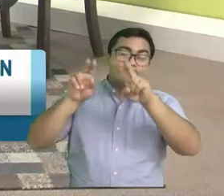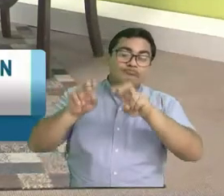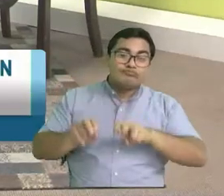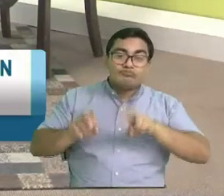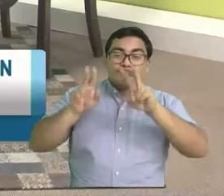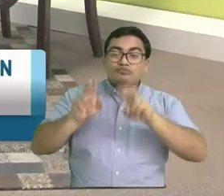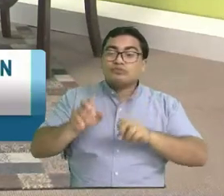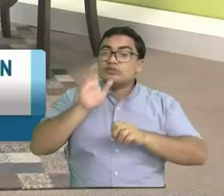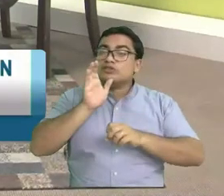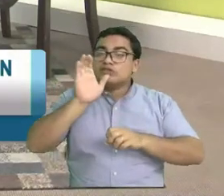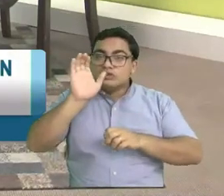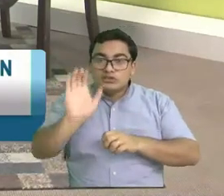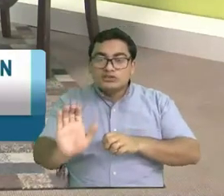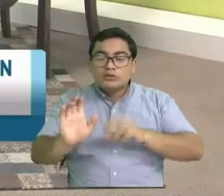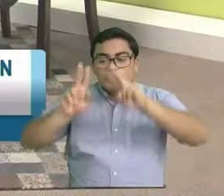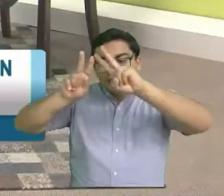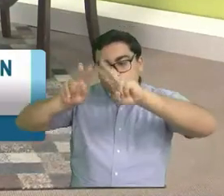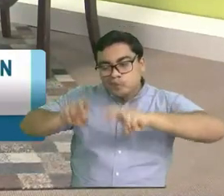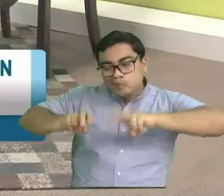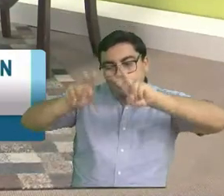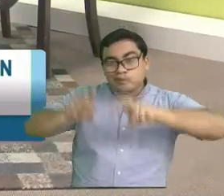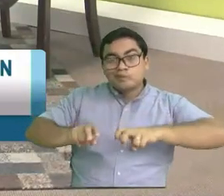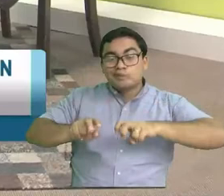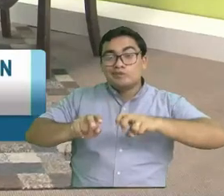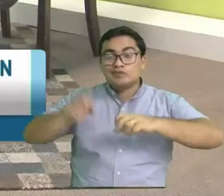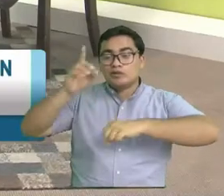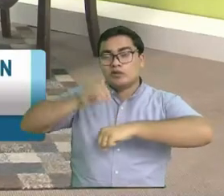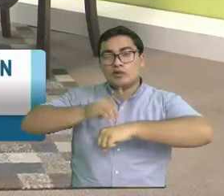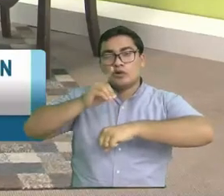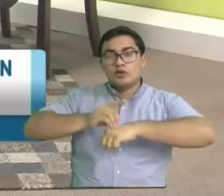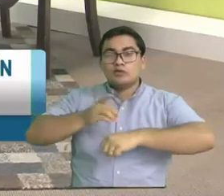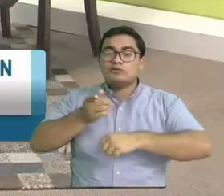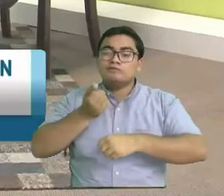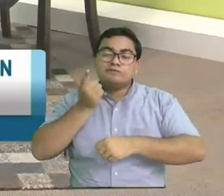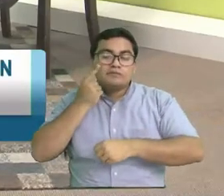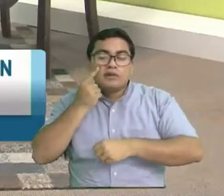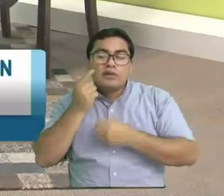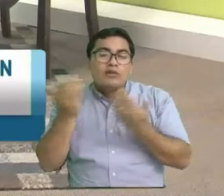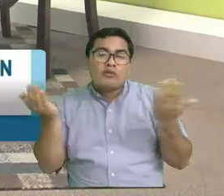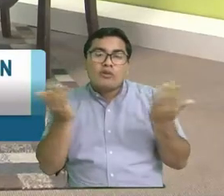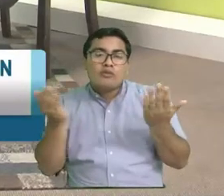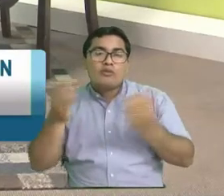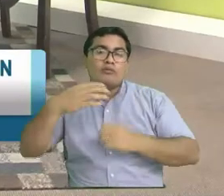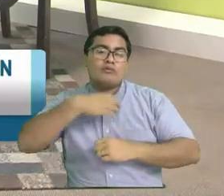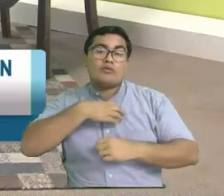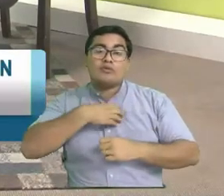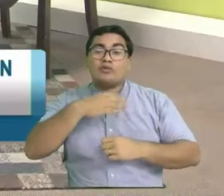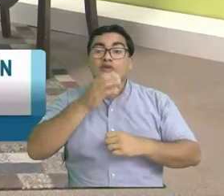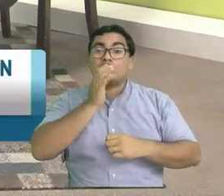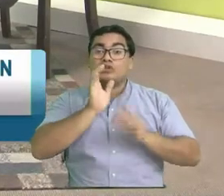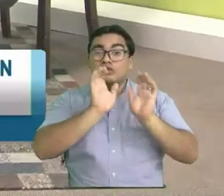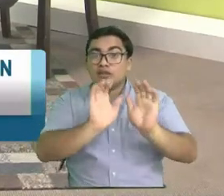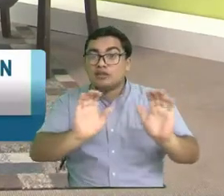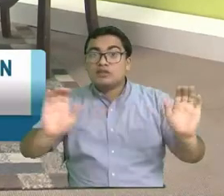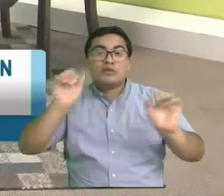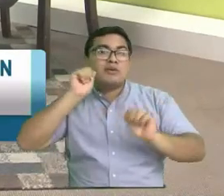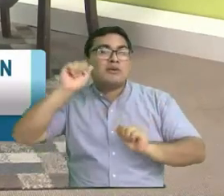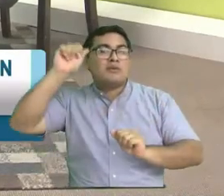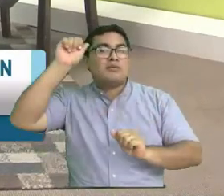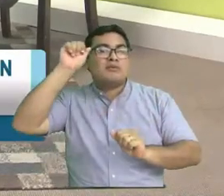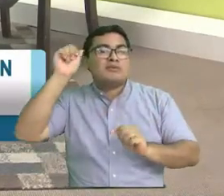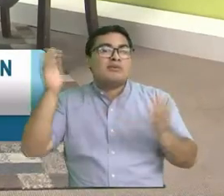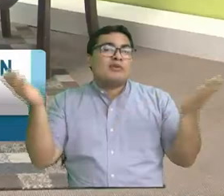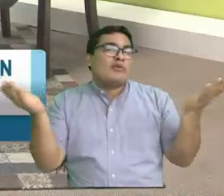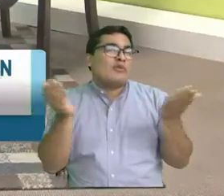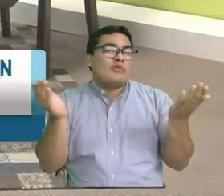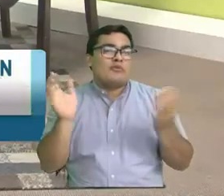para hacerse y más que todo es un diagnóstico clínico, hablando del comportamiento de los niños y de los adultos. Precisamente se